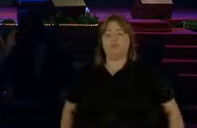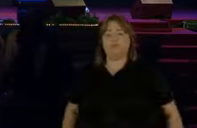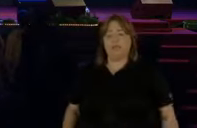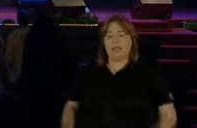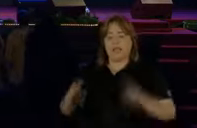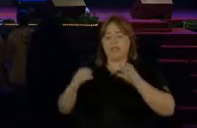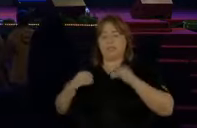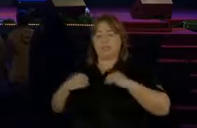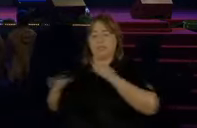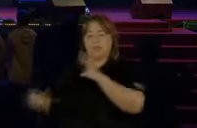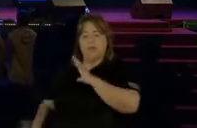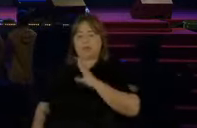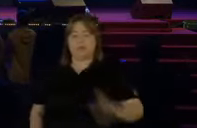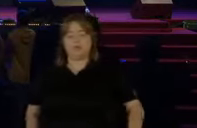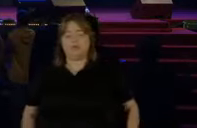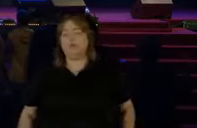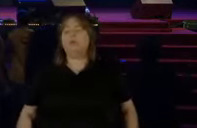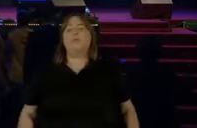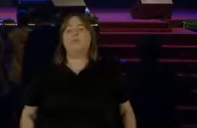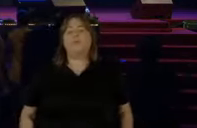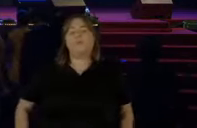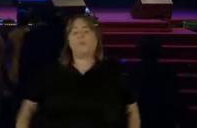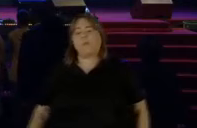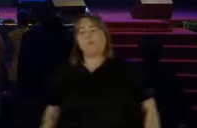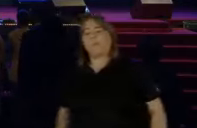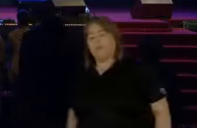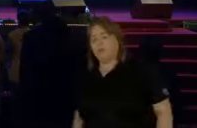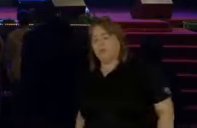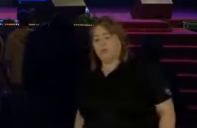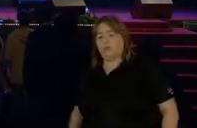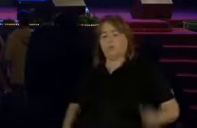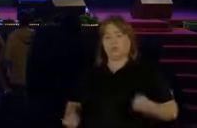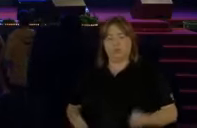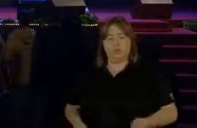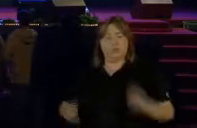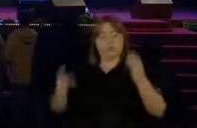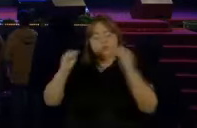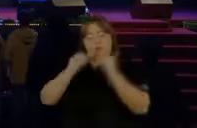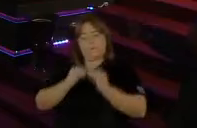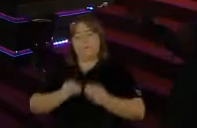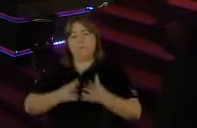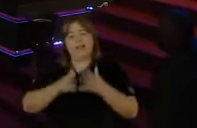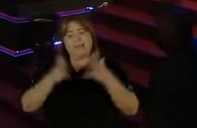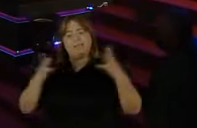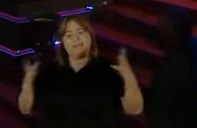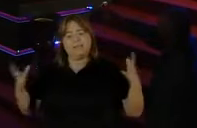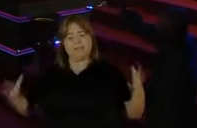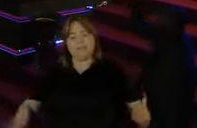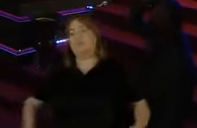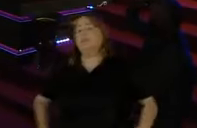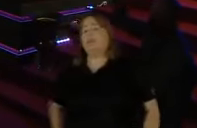Tú eres grande, mucho más grande.